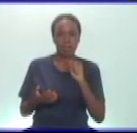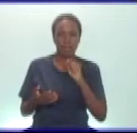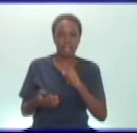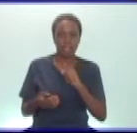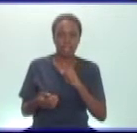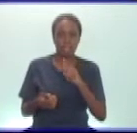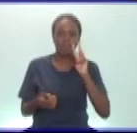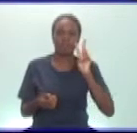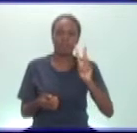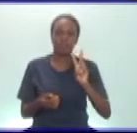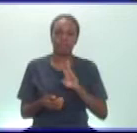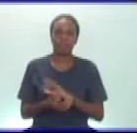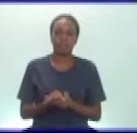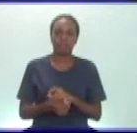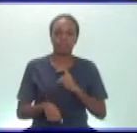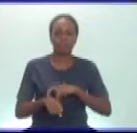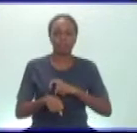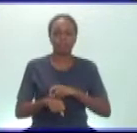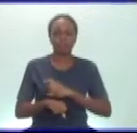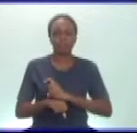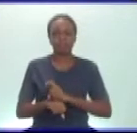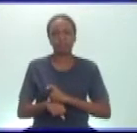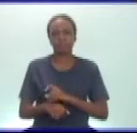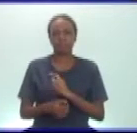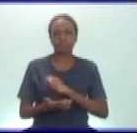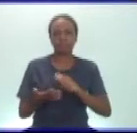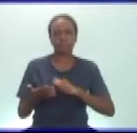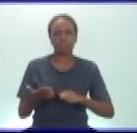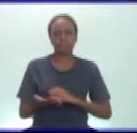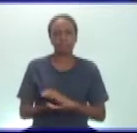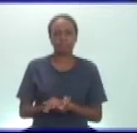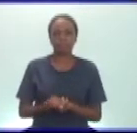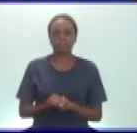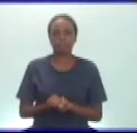es verdadero. Les doy unos segundos nada más para que evalúen la respuesta.